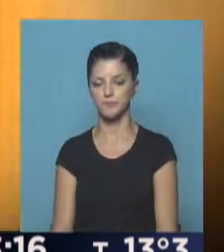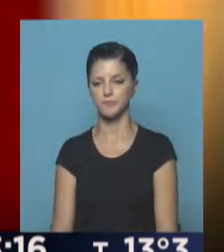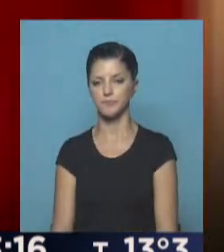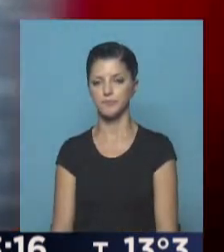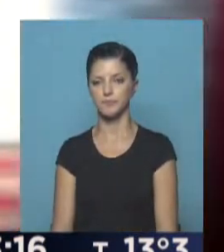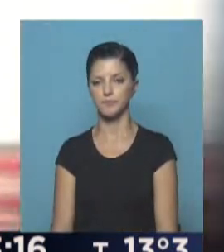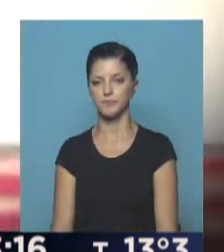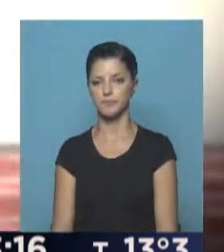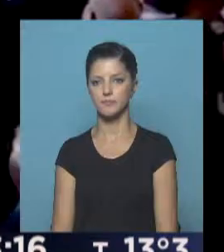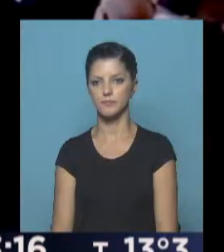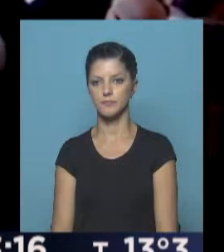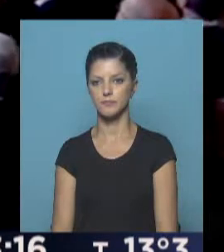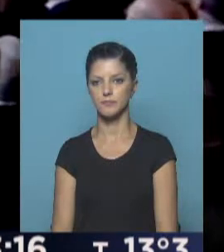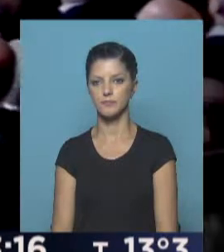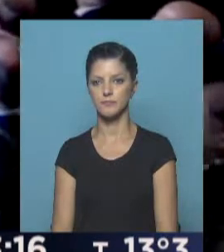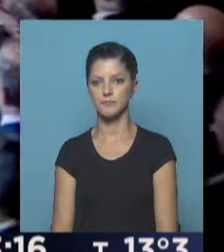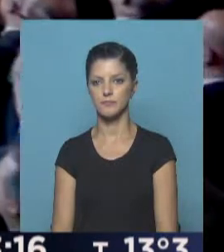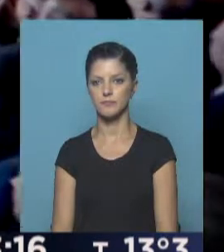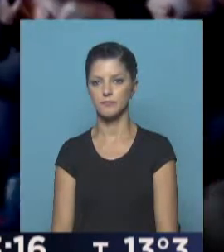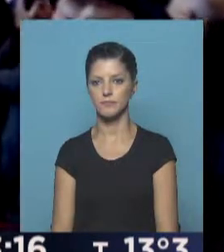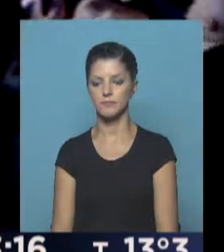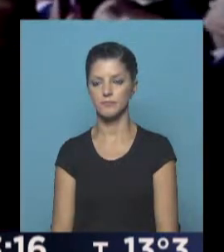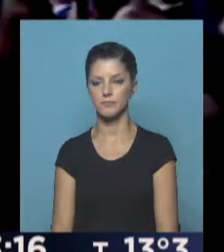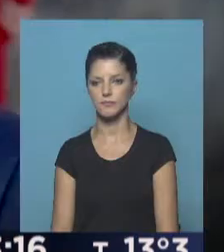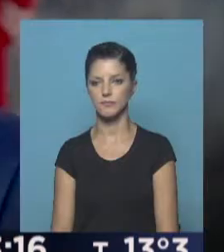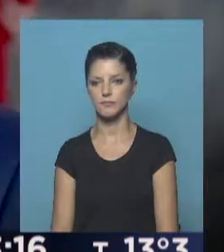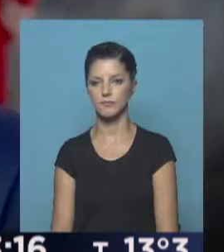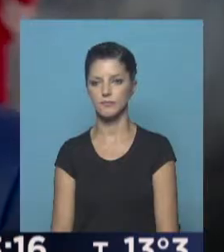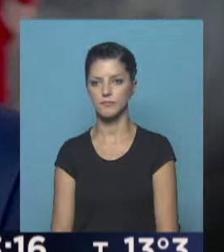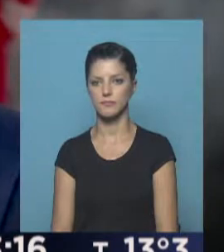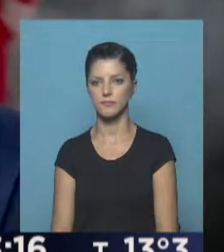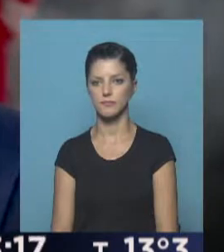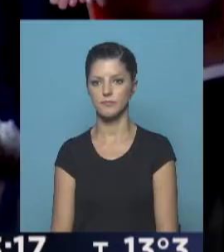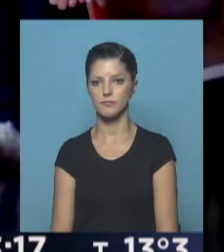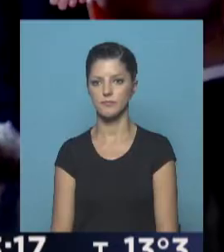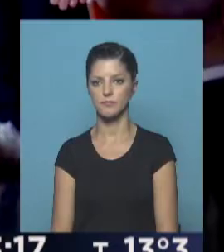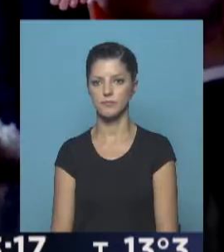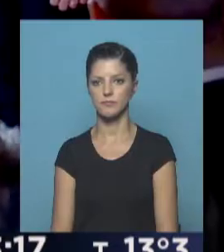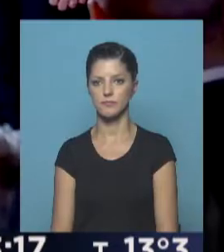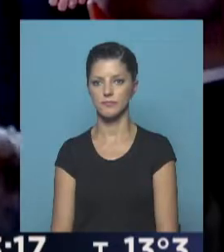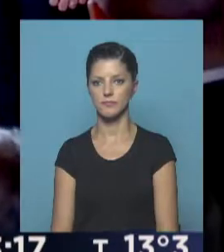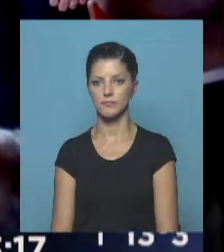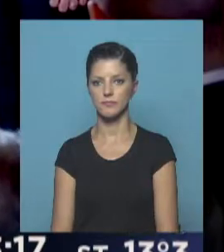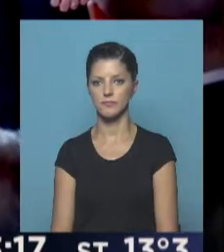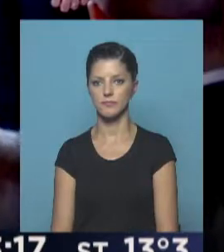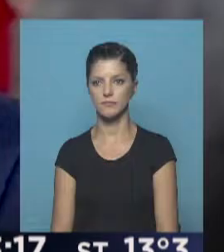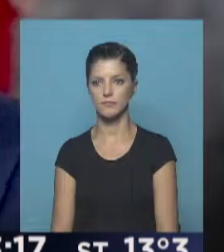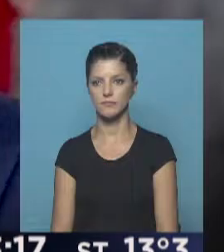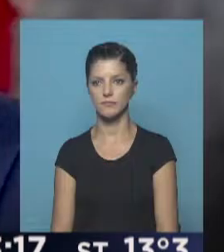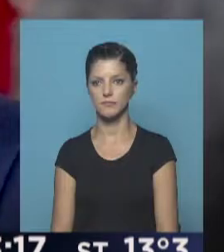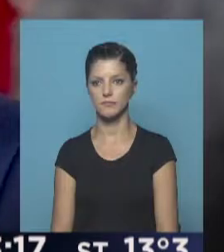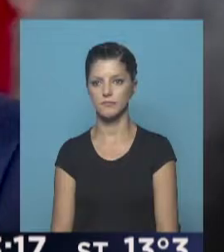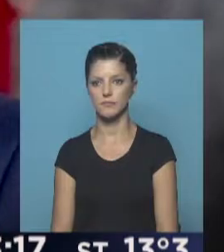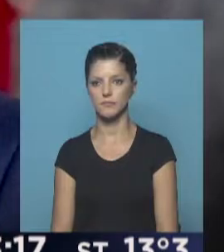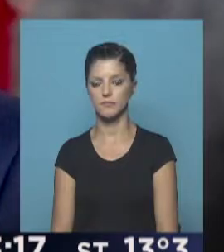Monsieur le Président de la République, votre réussite sera la réussite de la France. Nos vœux extrêmement chaleureux